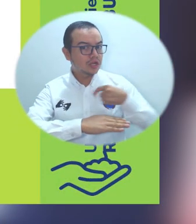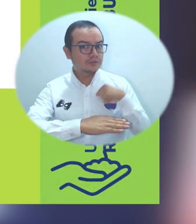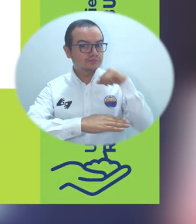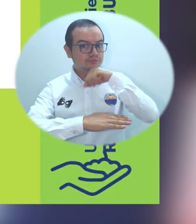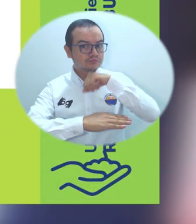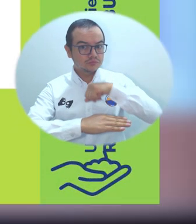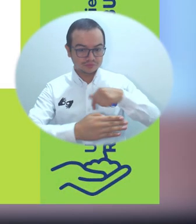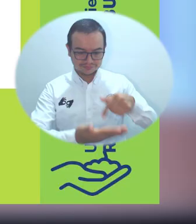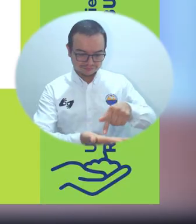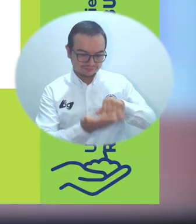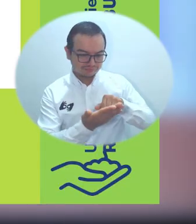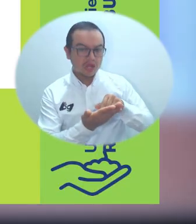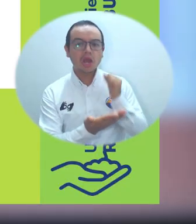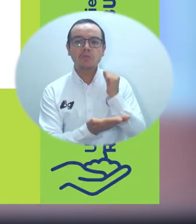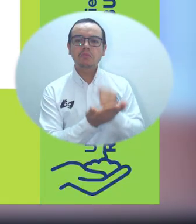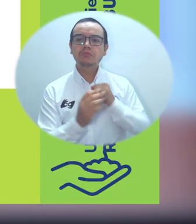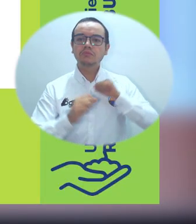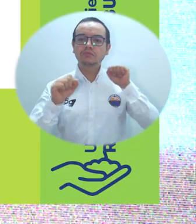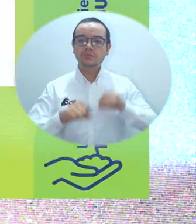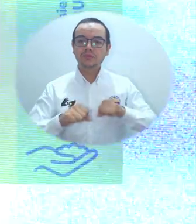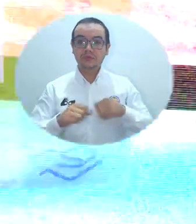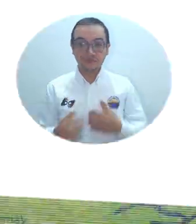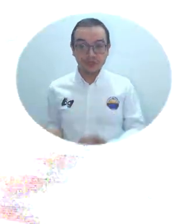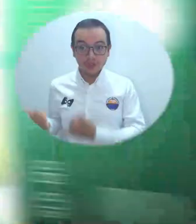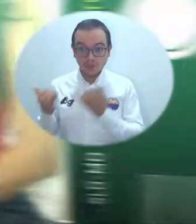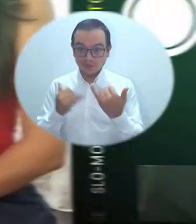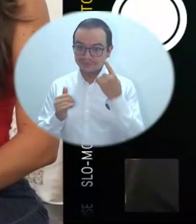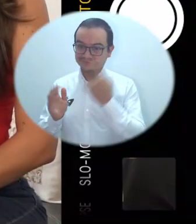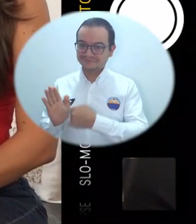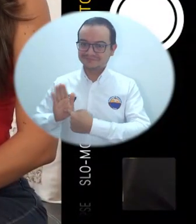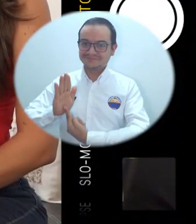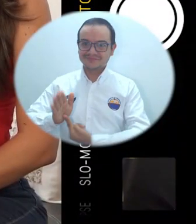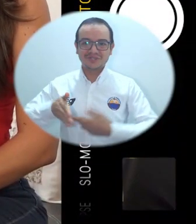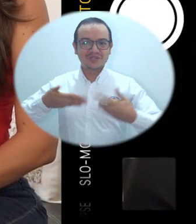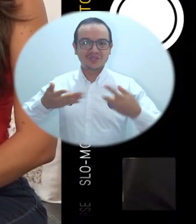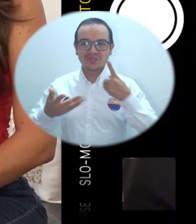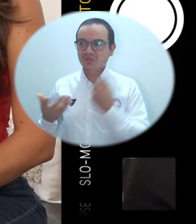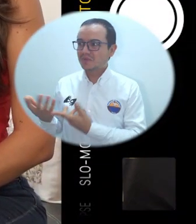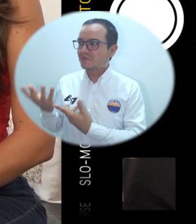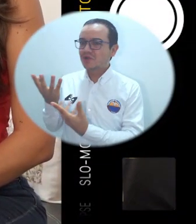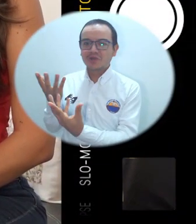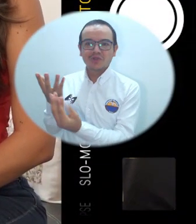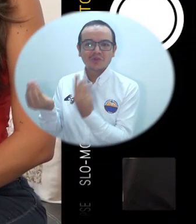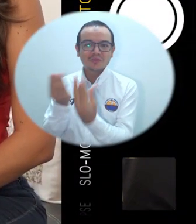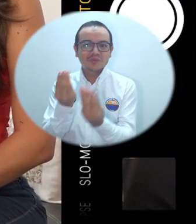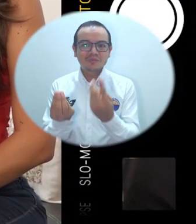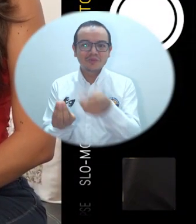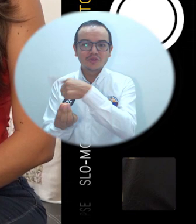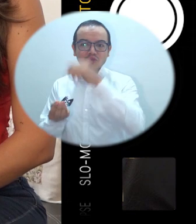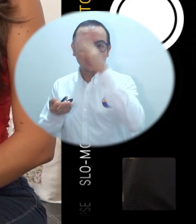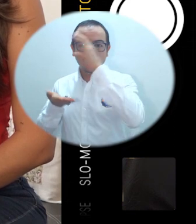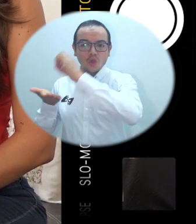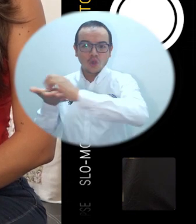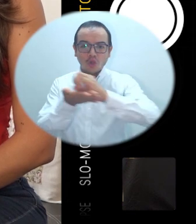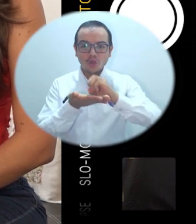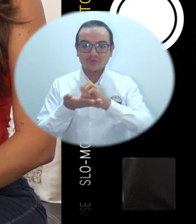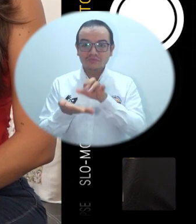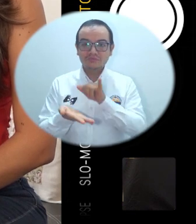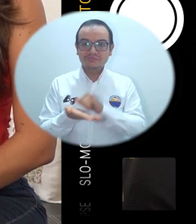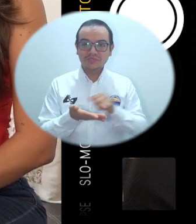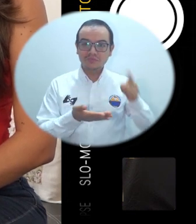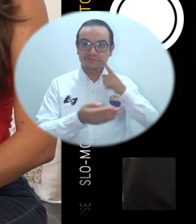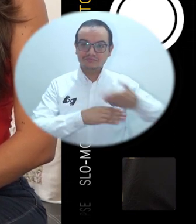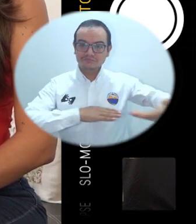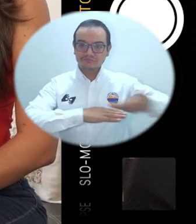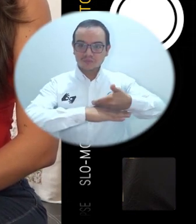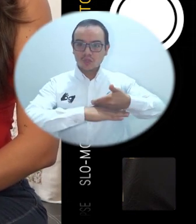rector Pablo Vera Salazar. En esta emisión del Campus TV conocerán las reacciones de diferentes estamentos de la institución que se han pronunciado frente